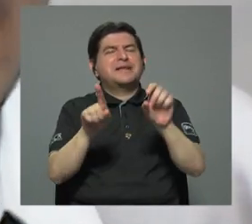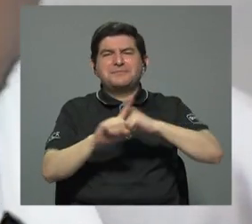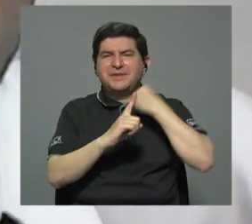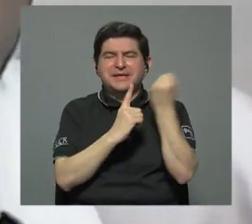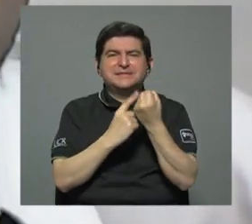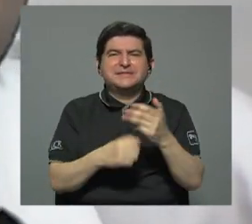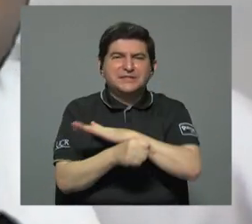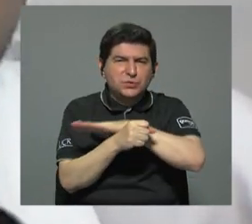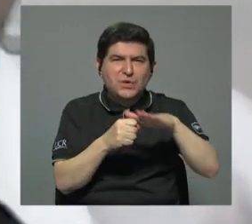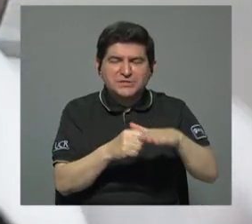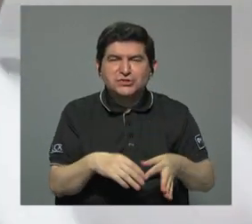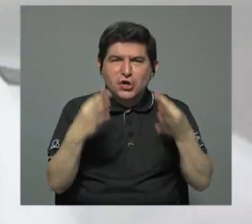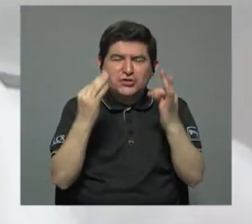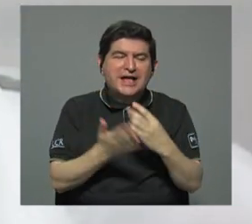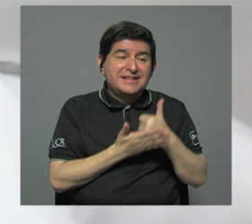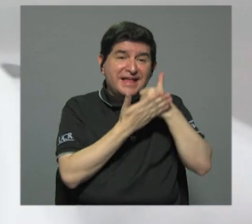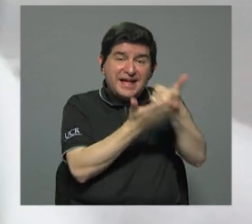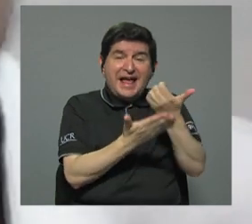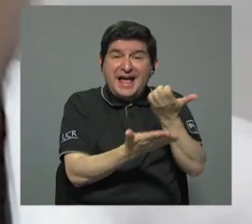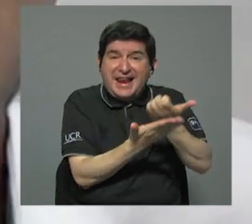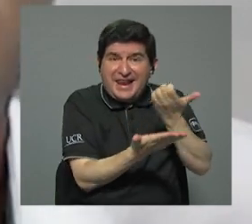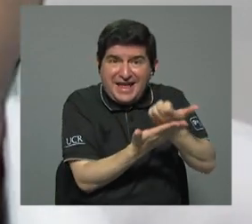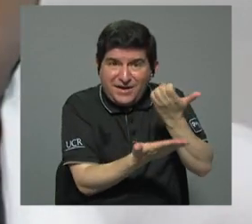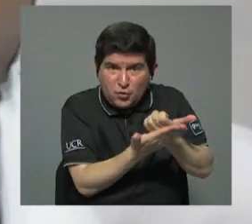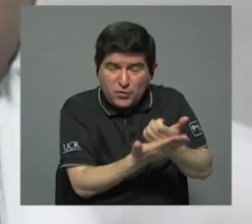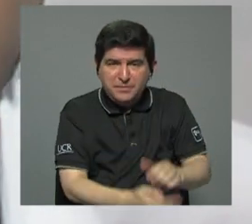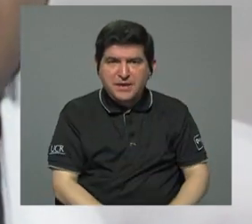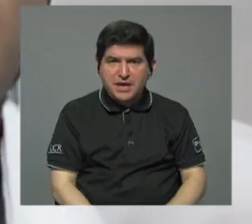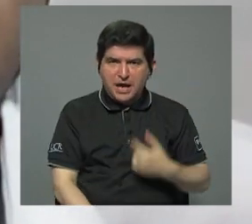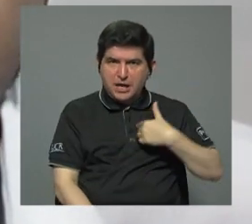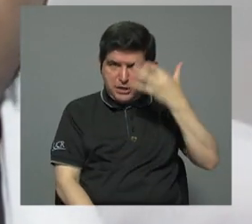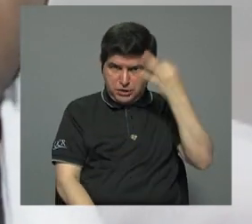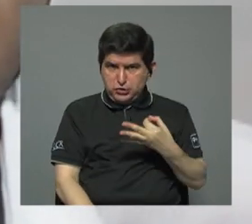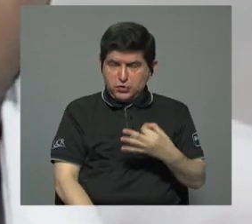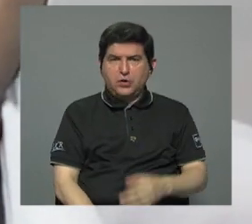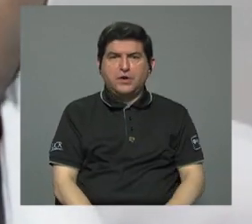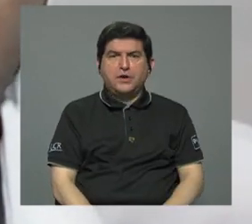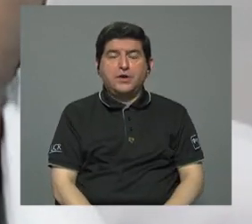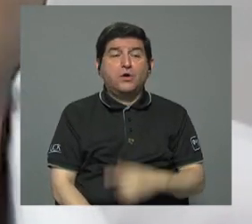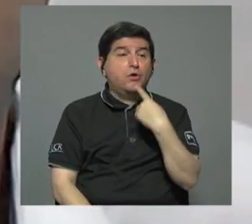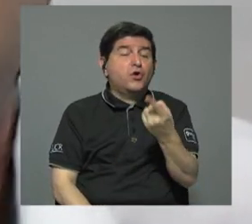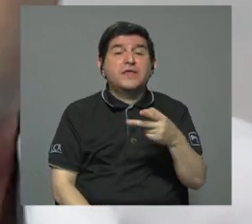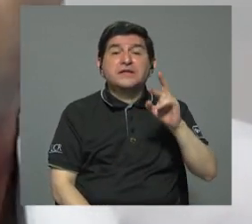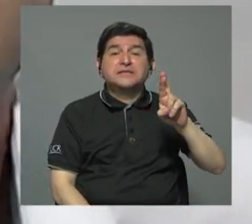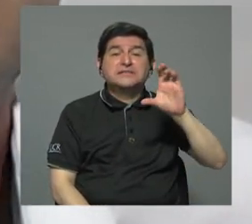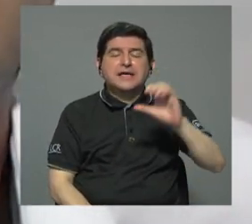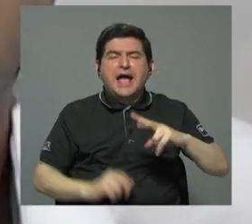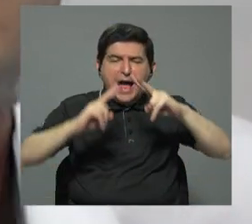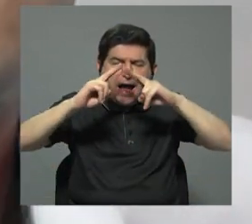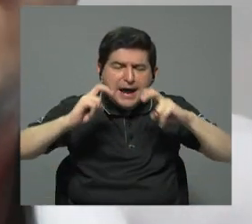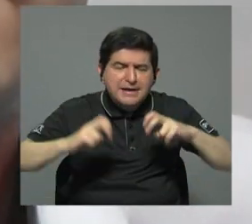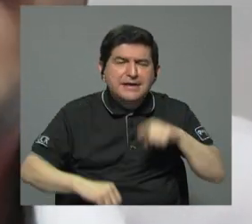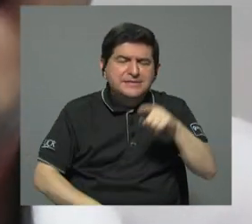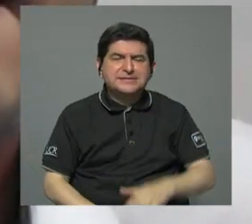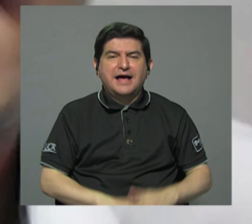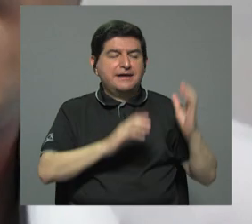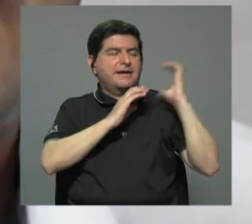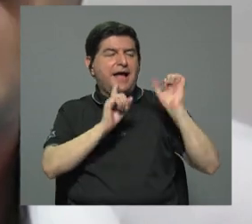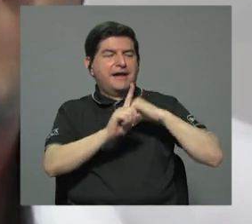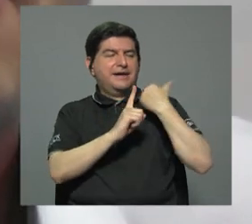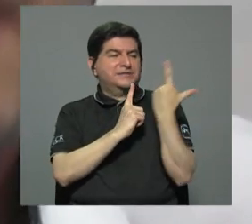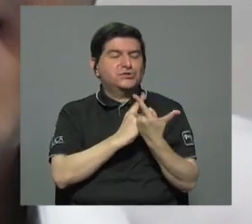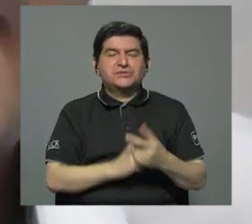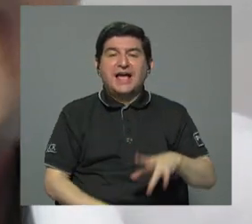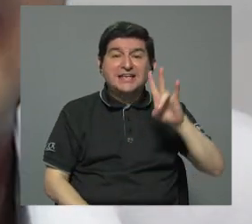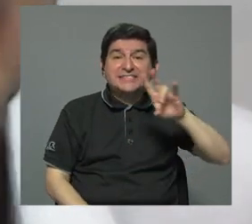integral de cómo poder ayudar a la economía, y me imagino que es lo que decía don Rodrigo, desmenuzar esas cargas sociales, ese